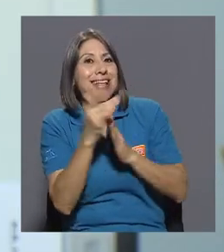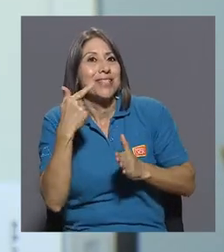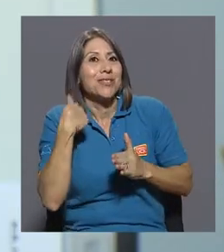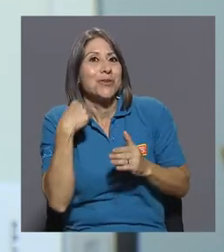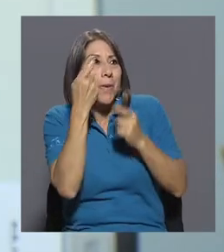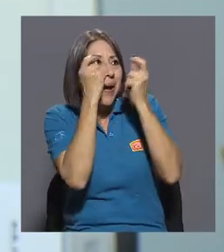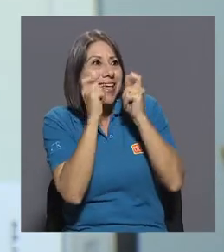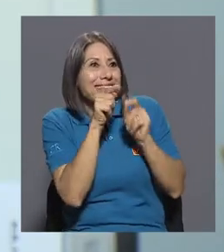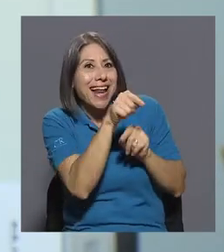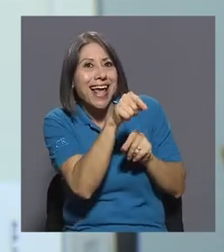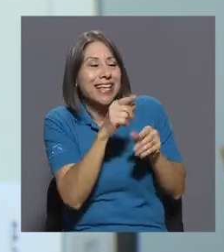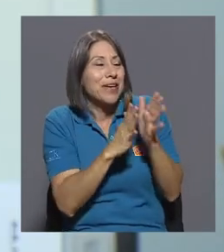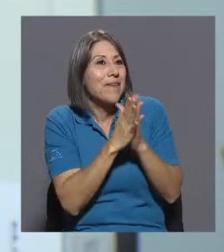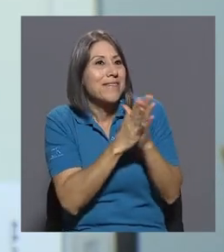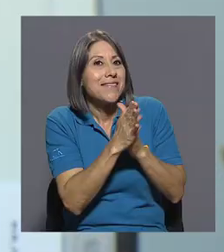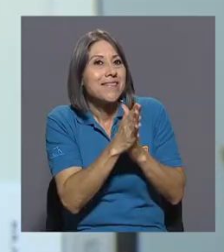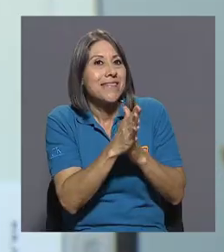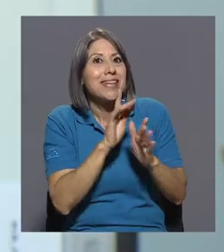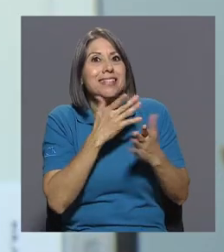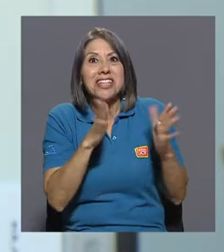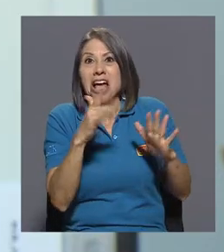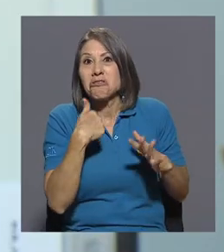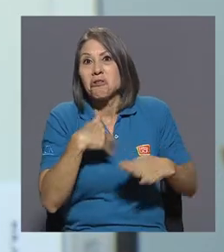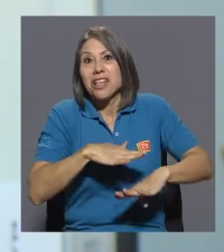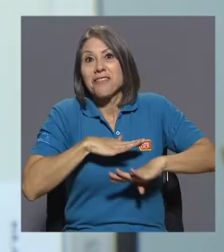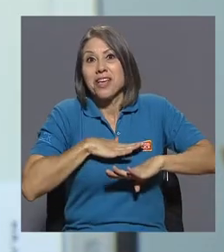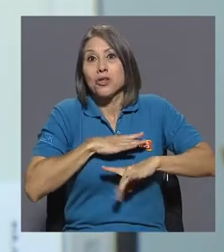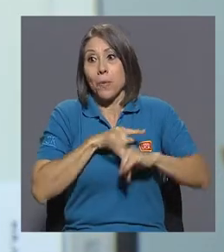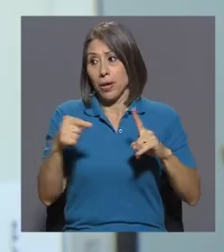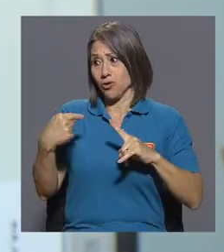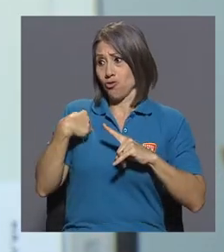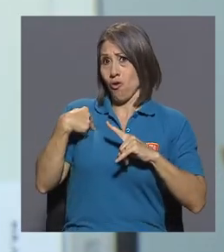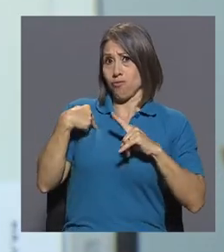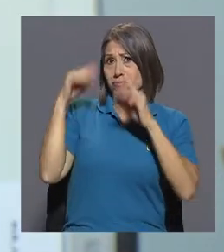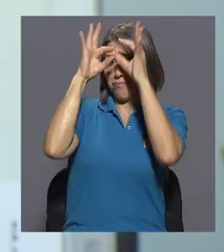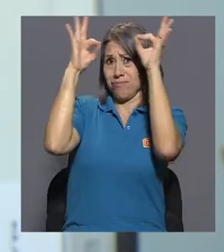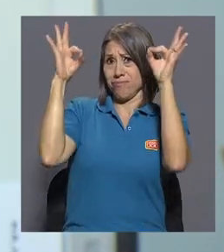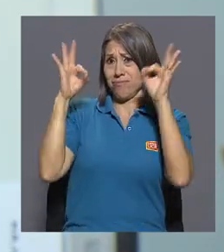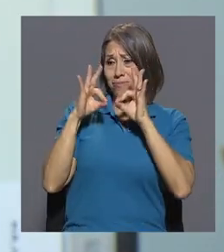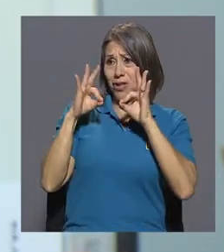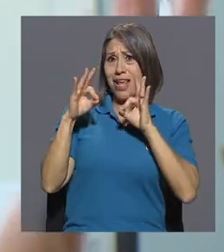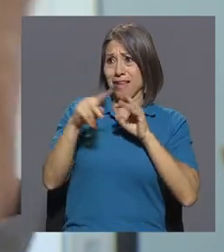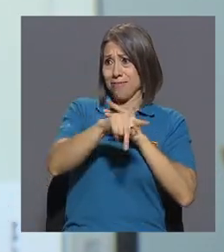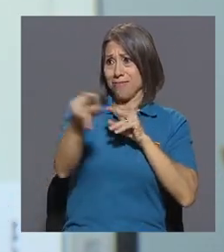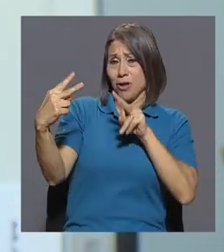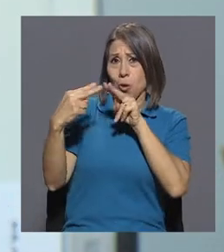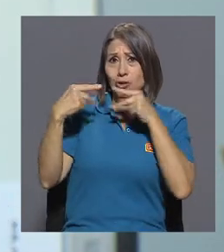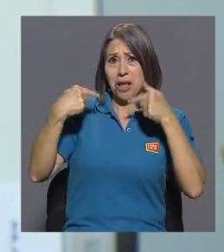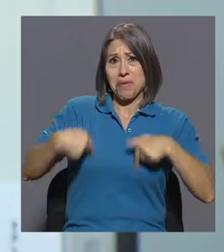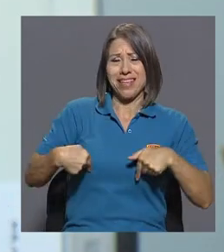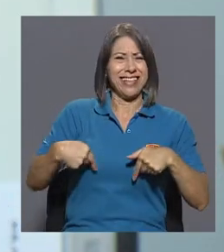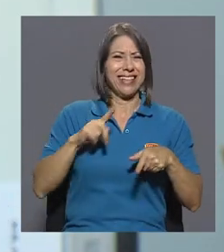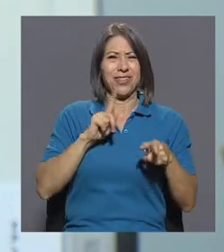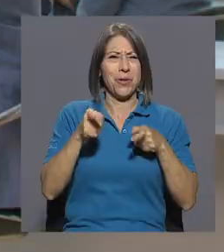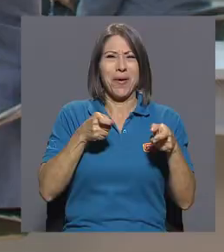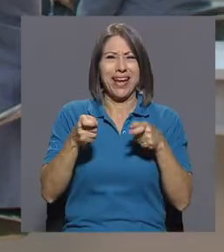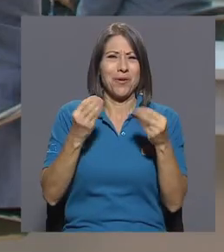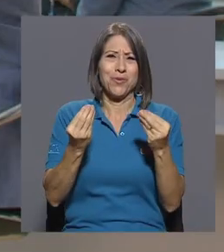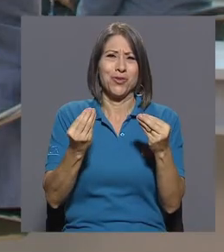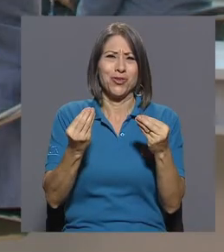Llegar a ser conocido fue algo que hasta el día de hoy no es algo que manejo muy bien. No me gusta esta atención hacia mi